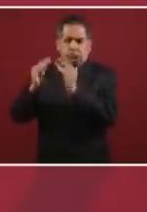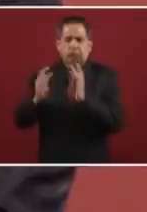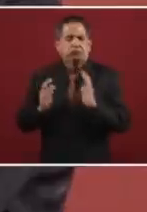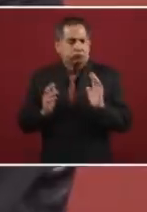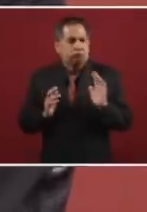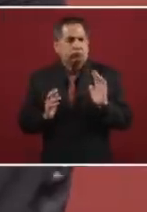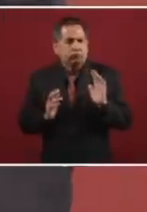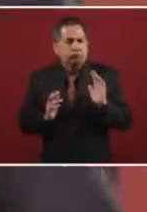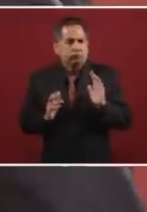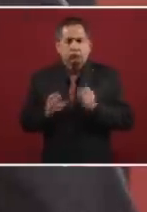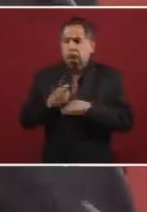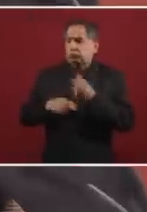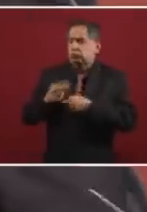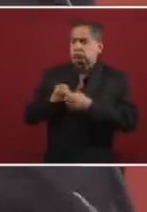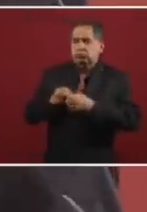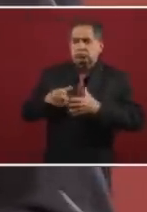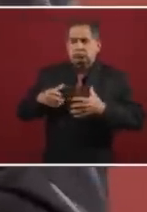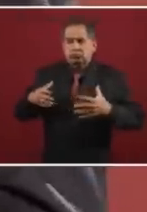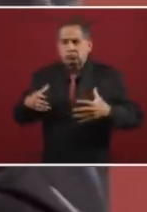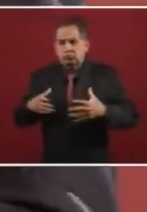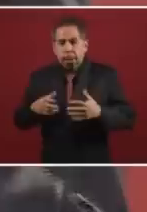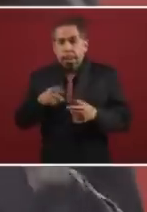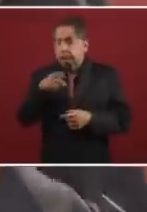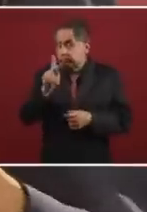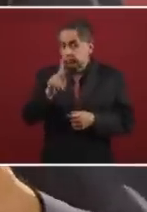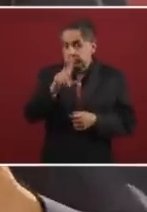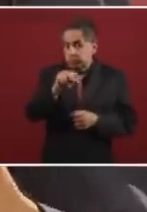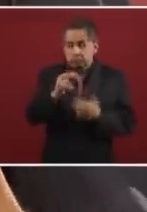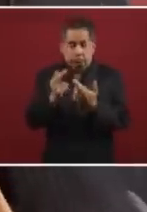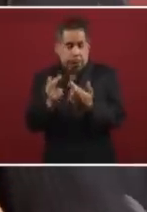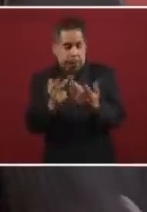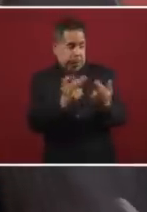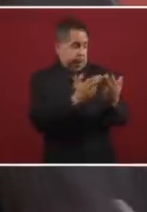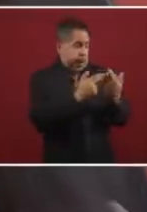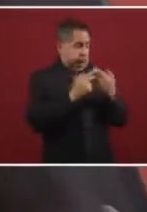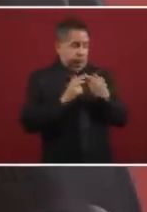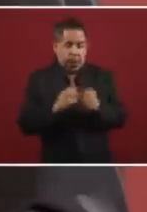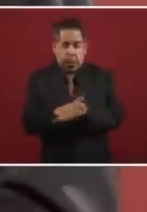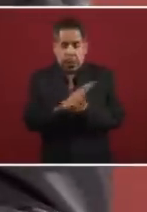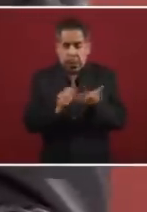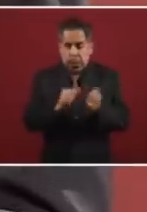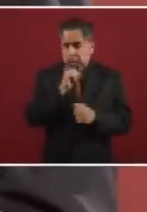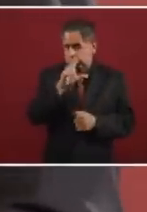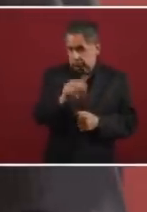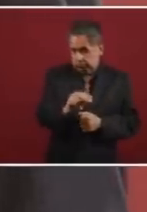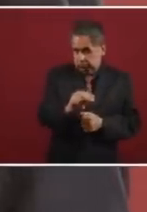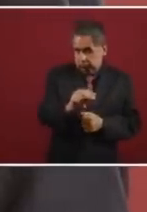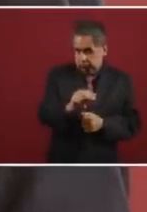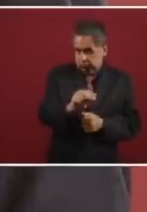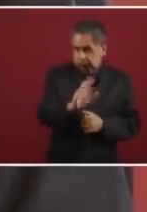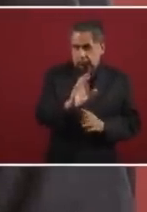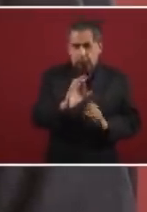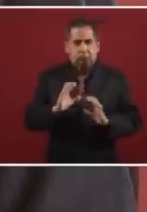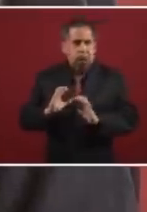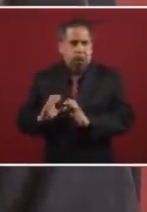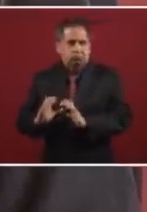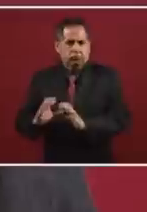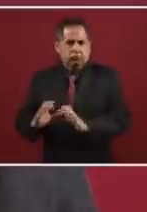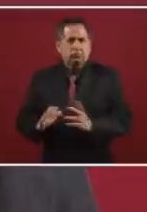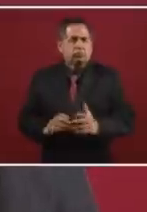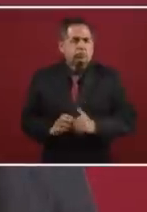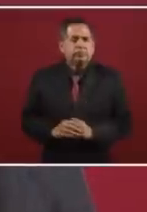podamos crecer sin destruir el paraíso y y